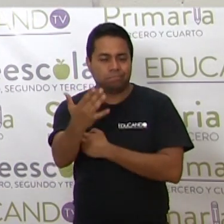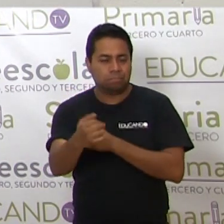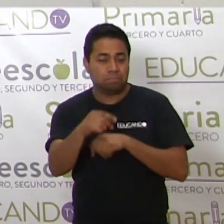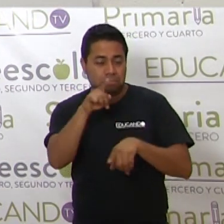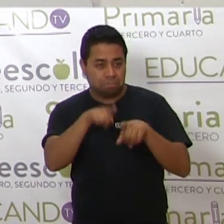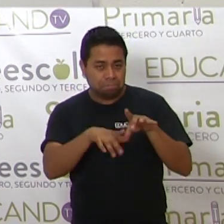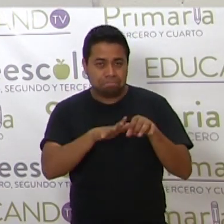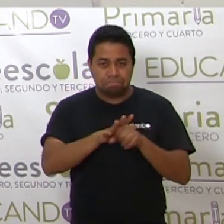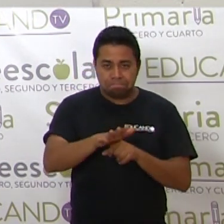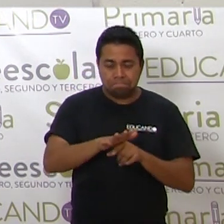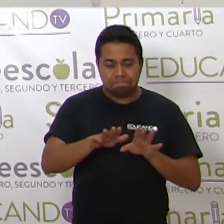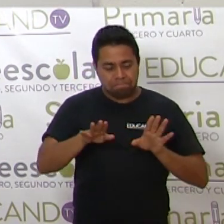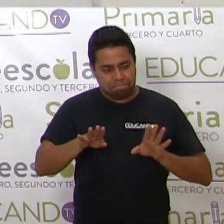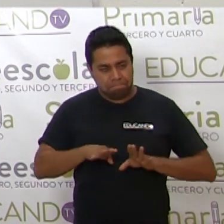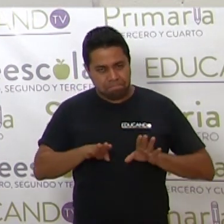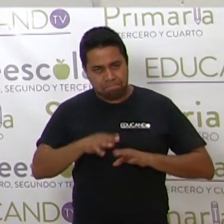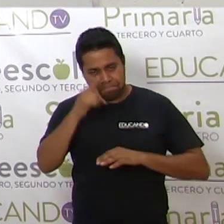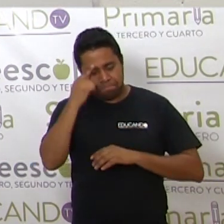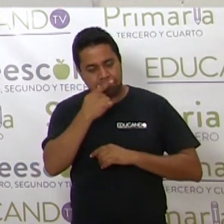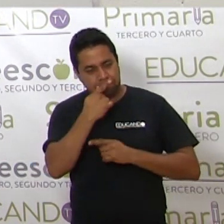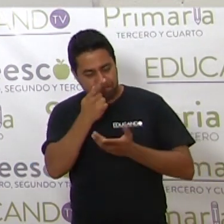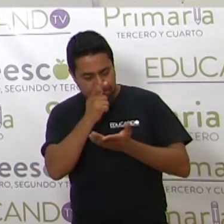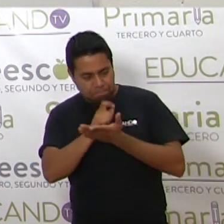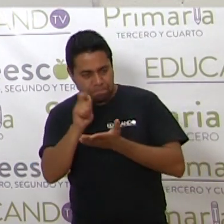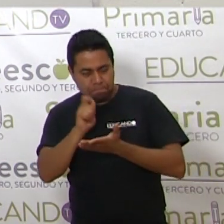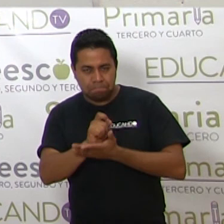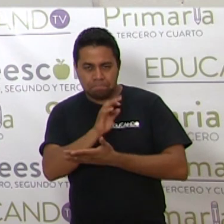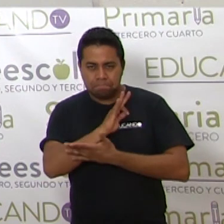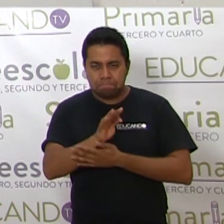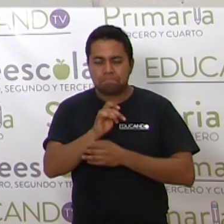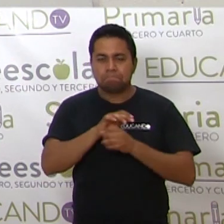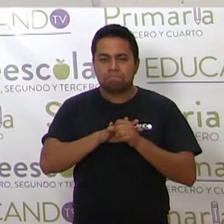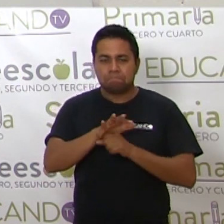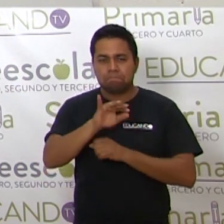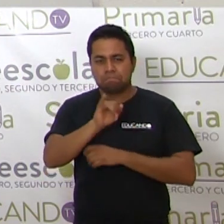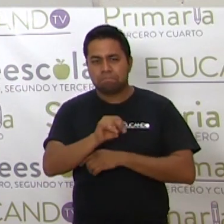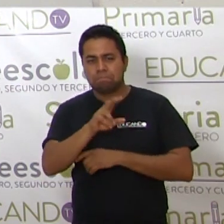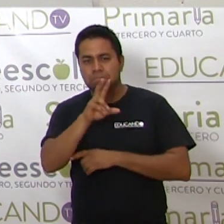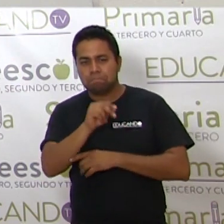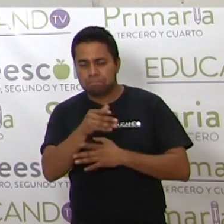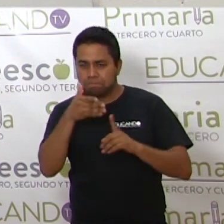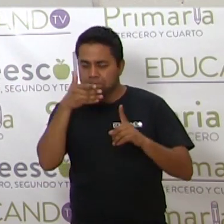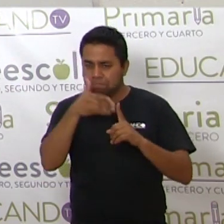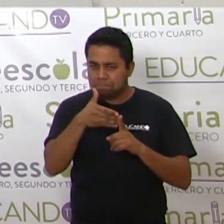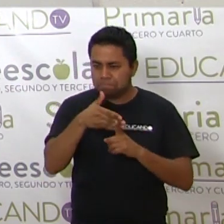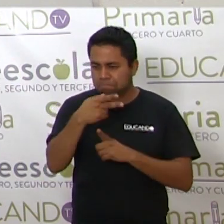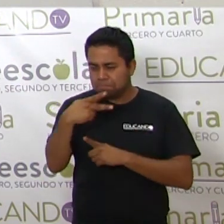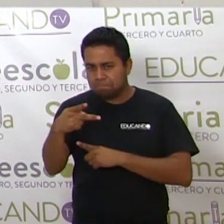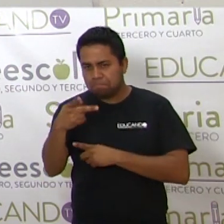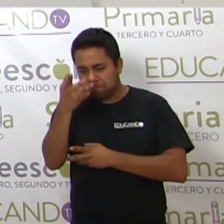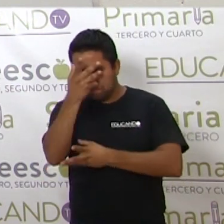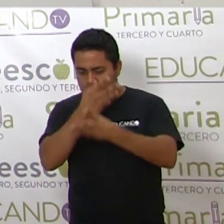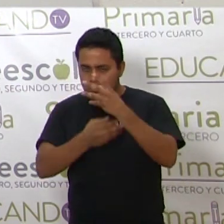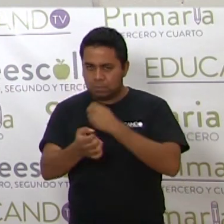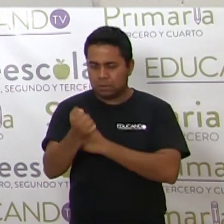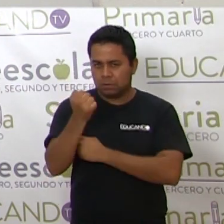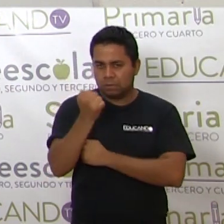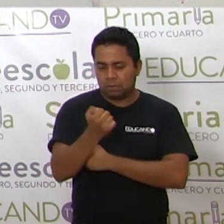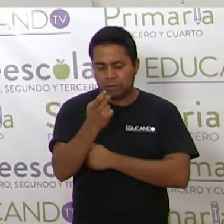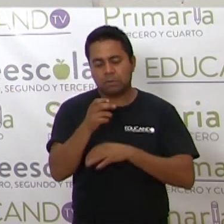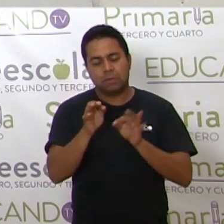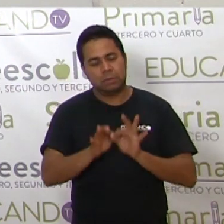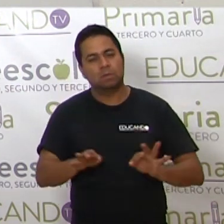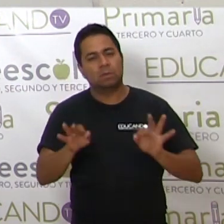las posibilidades de un niño de confirmar y reafirmar sus aprendizajes es